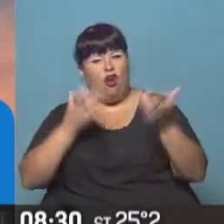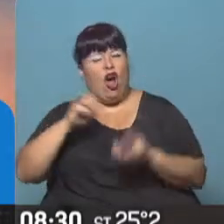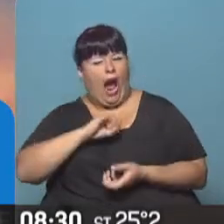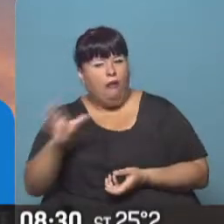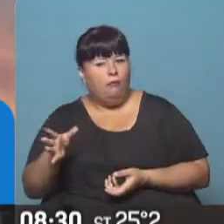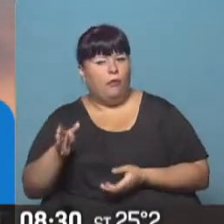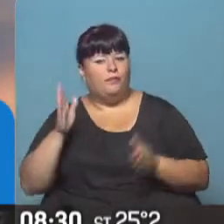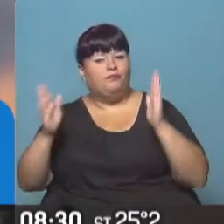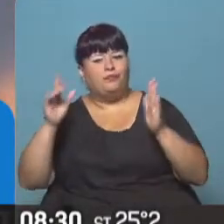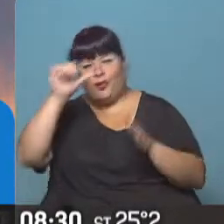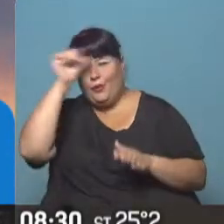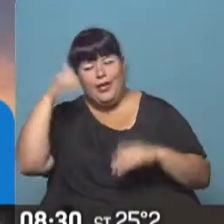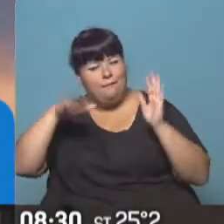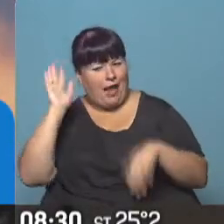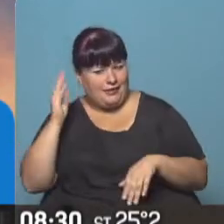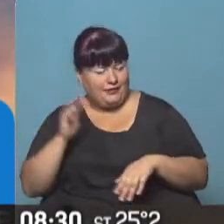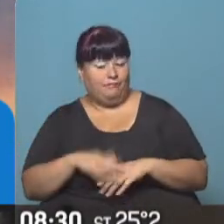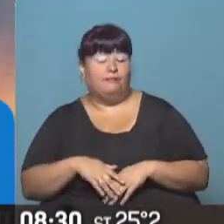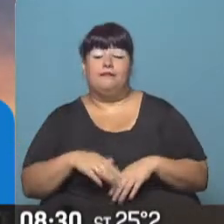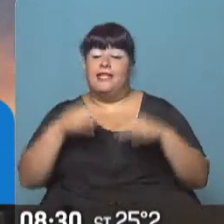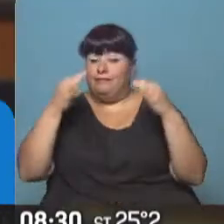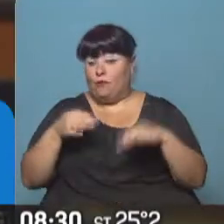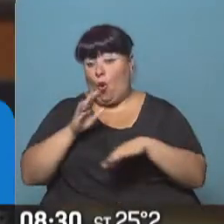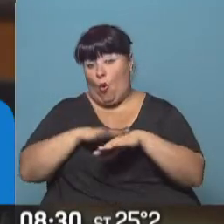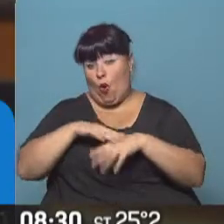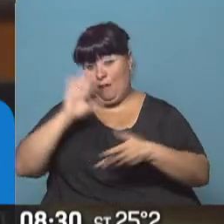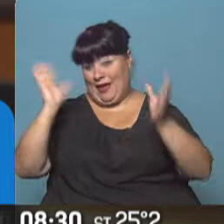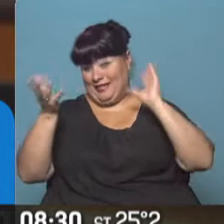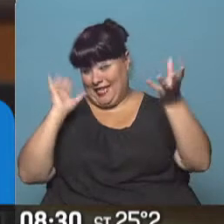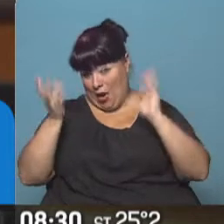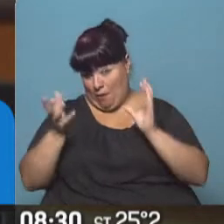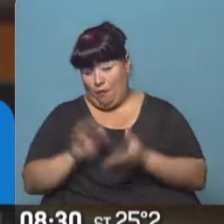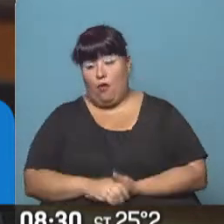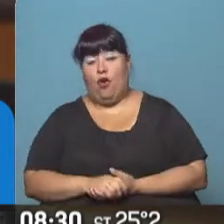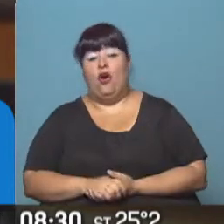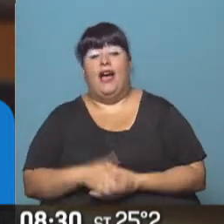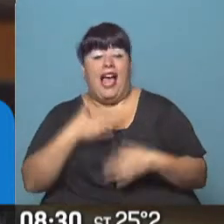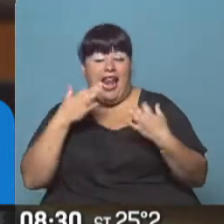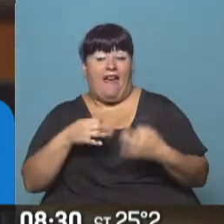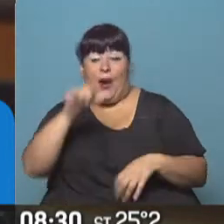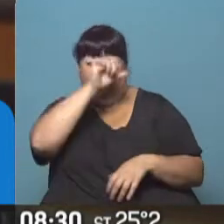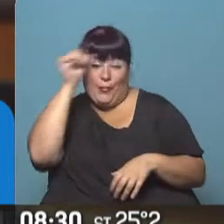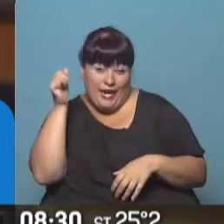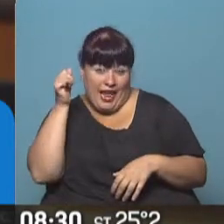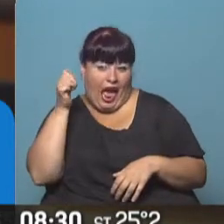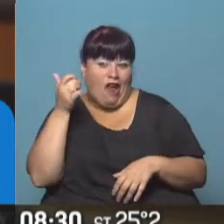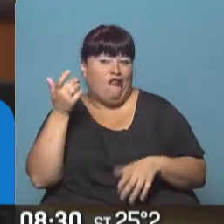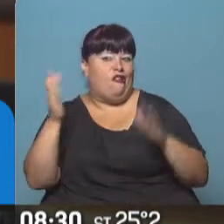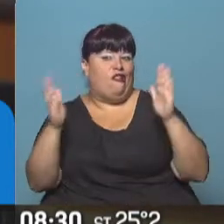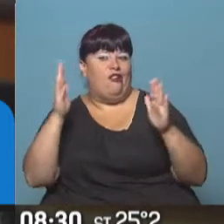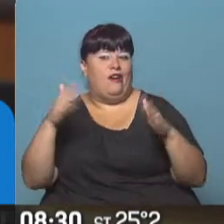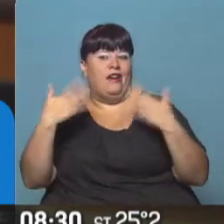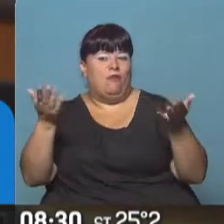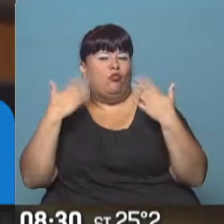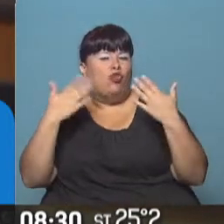forestales en el verano principalmente básicamente por las condiciones climáticas la realidad es que en el verano son momentos en donde